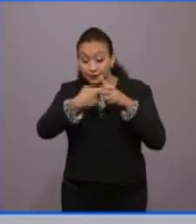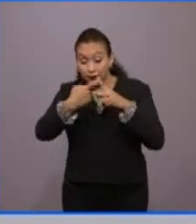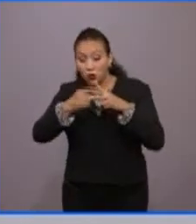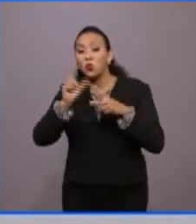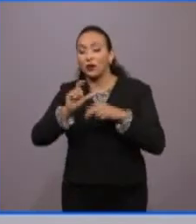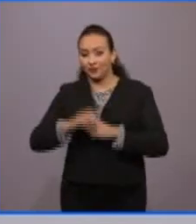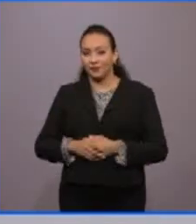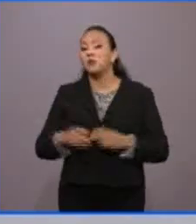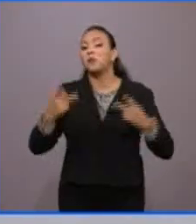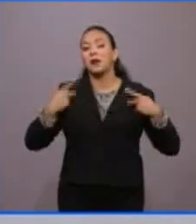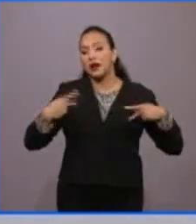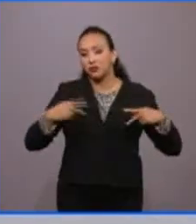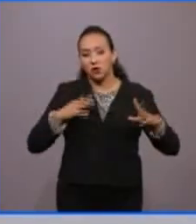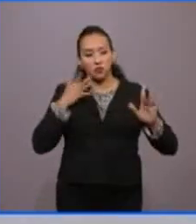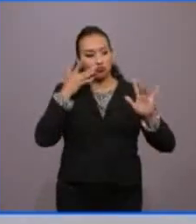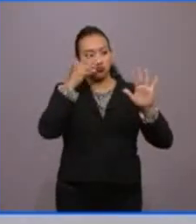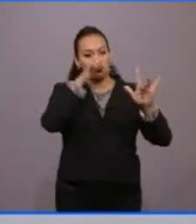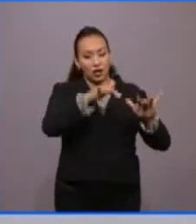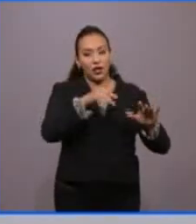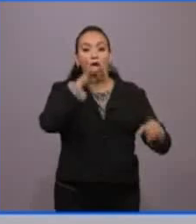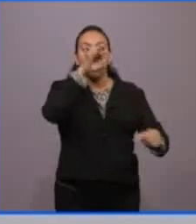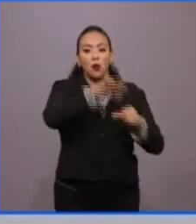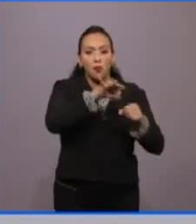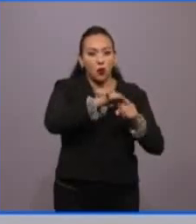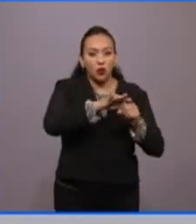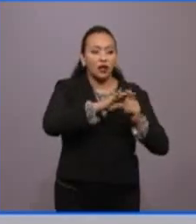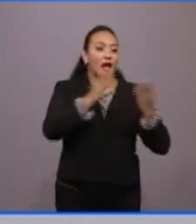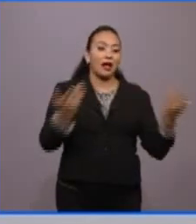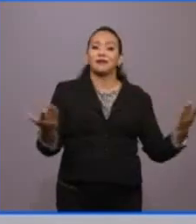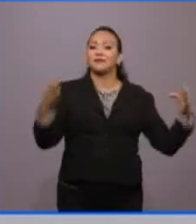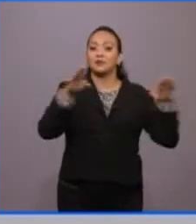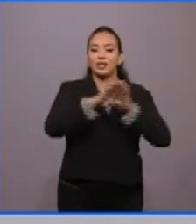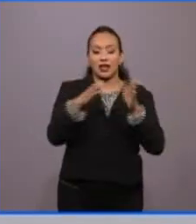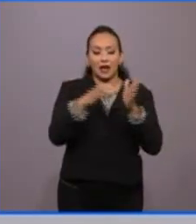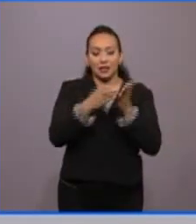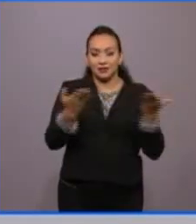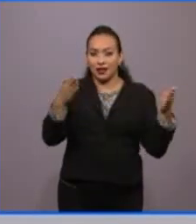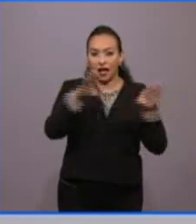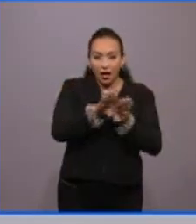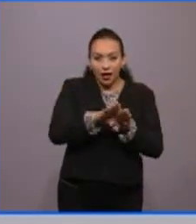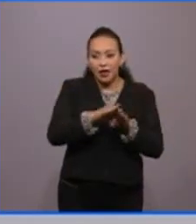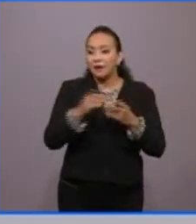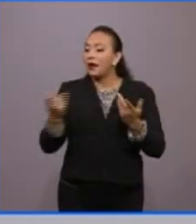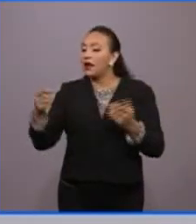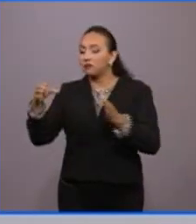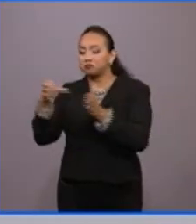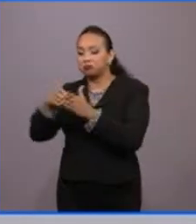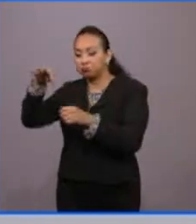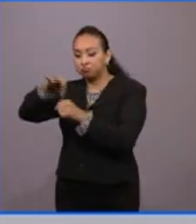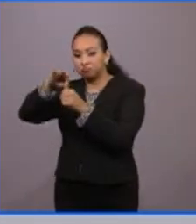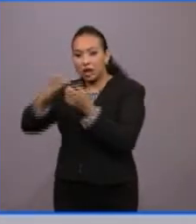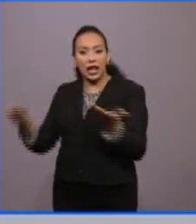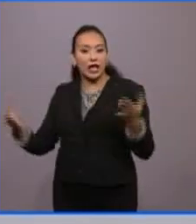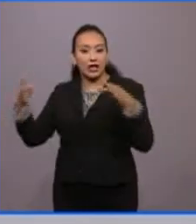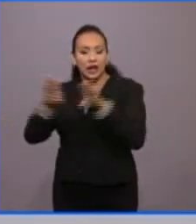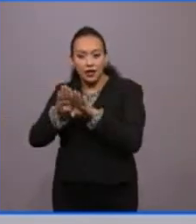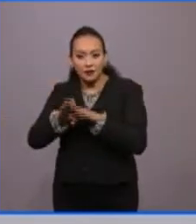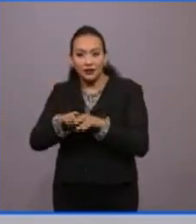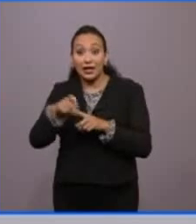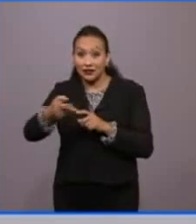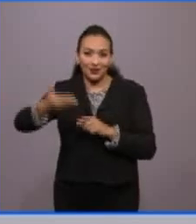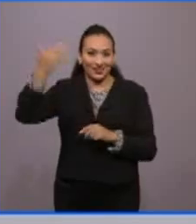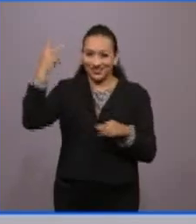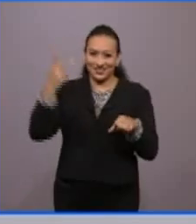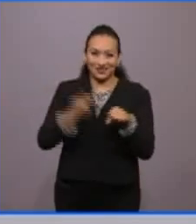cerradas las casillas. Eso no ocurre normalmente en este instituto. Ustedes recordarán que los cómputos